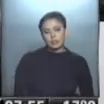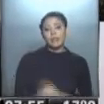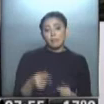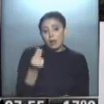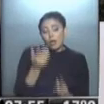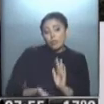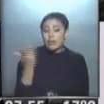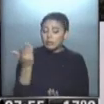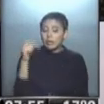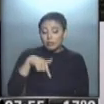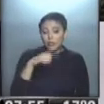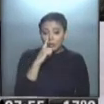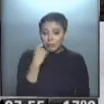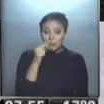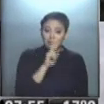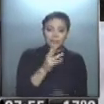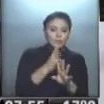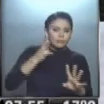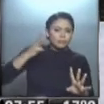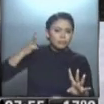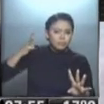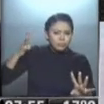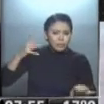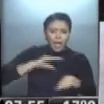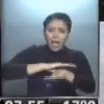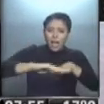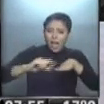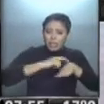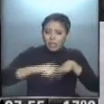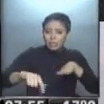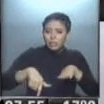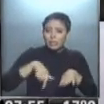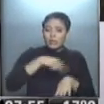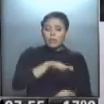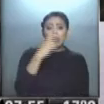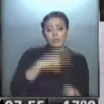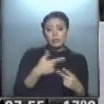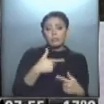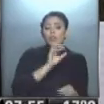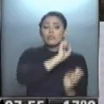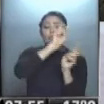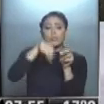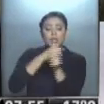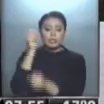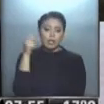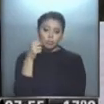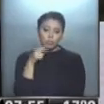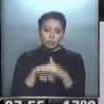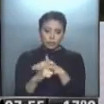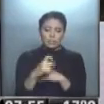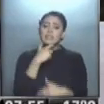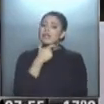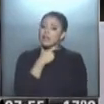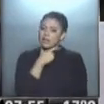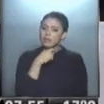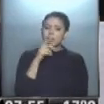el aumento del día de hoy, mirá las colas, mirá lo que es el andén en Retiro para tomar a esta hora el subte C. Si te parece,